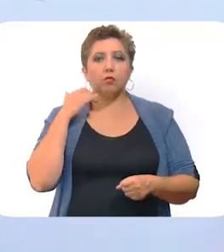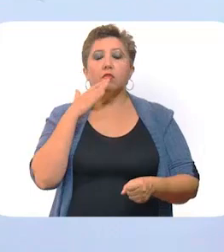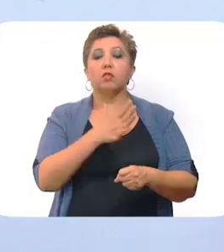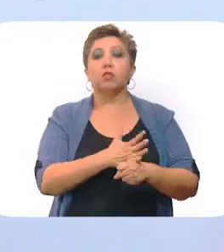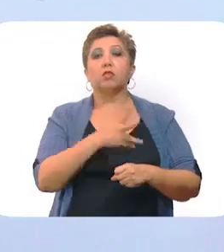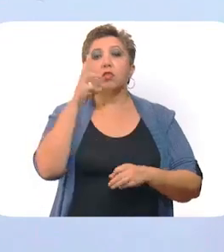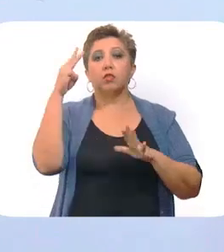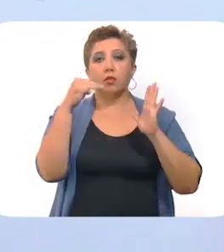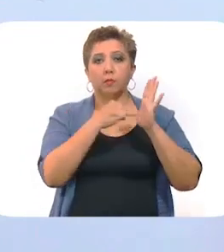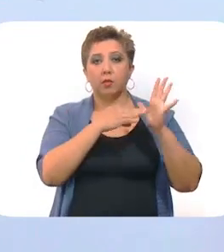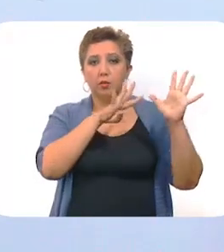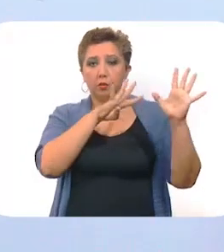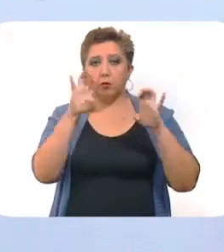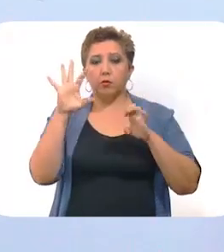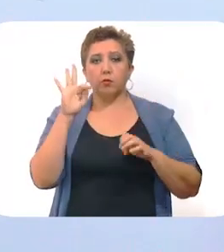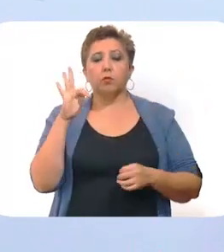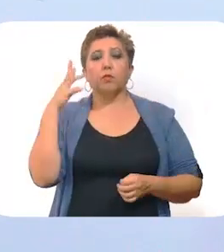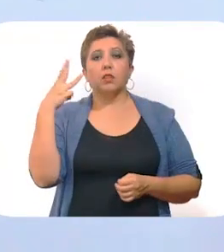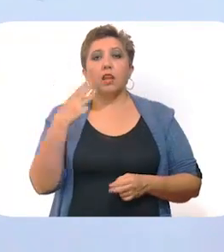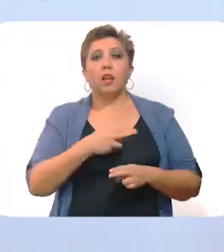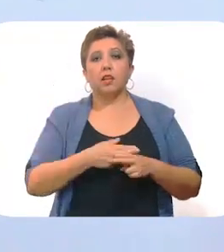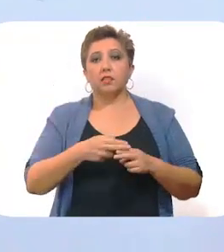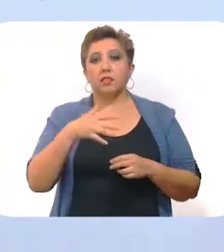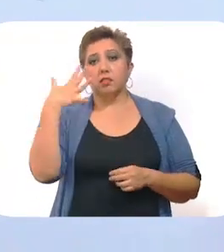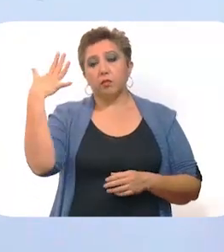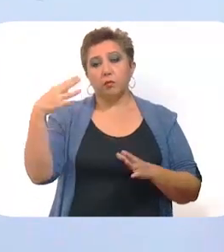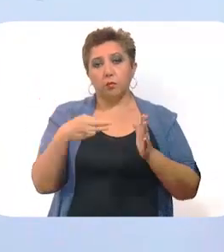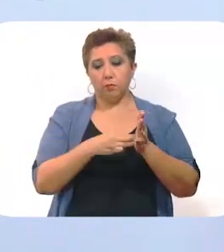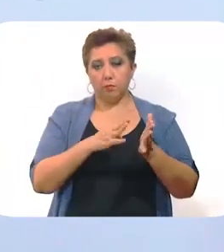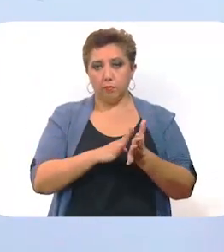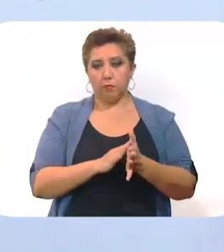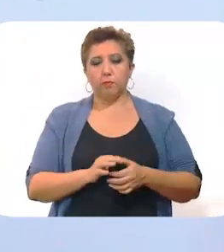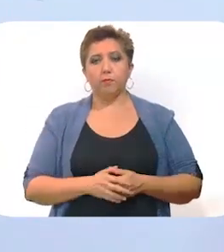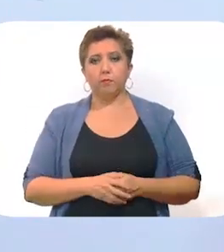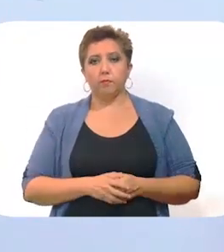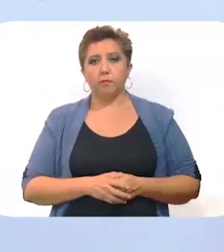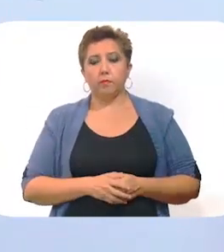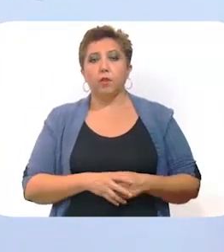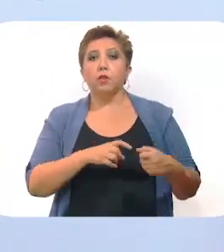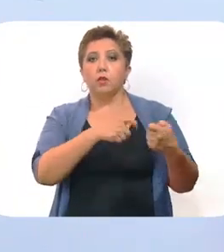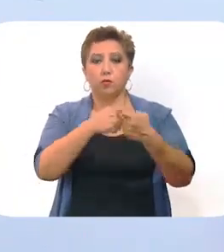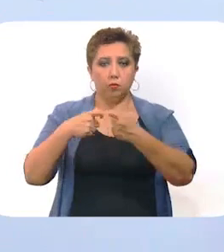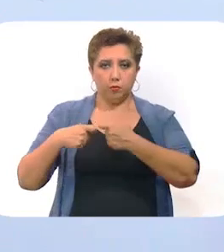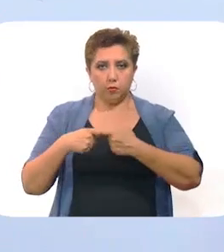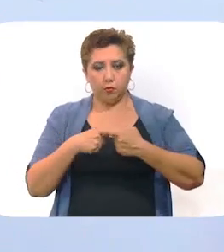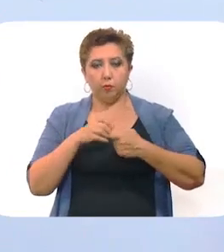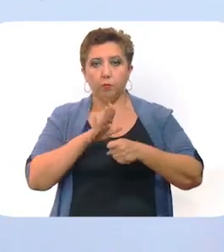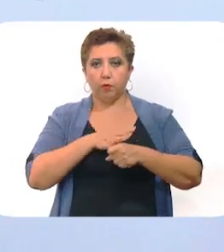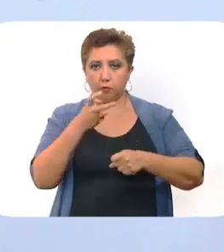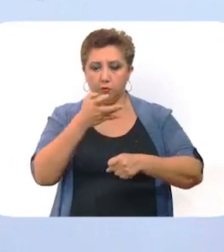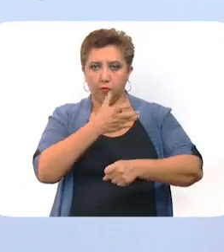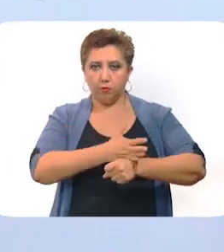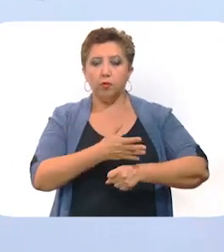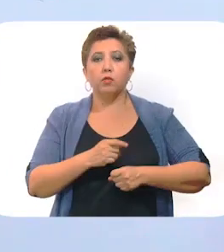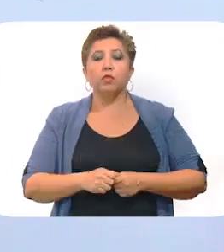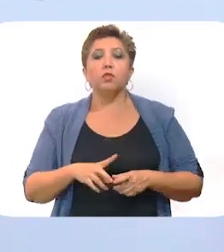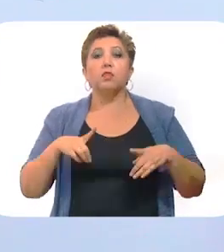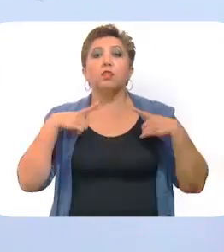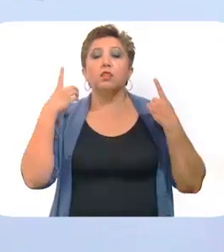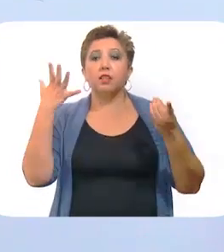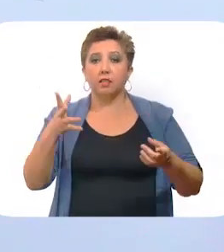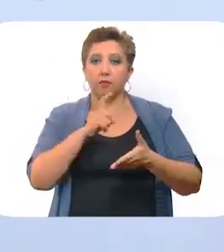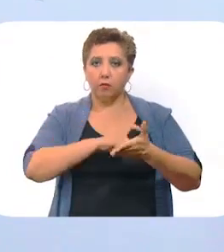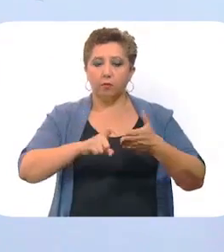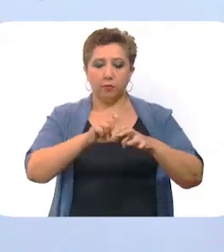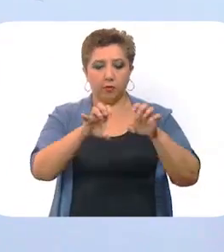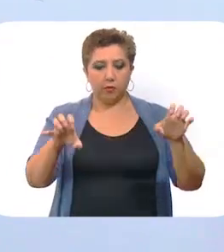serán de 3,943 a 5,000 pesos. Los recursos recaudados por las multas se destinarán a la